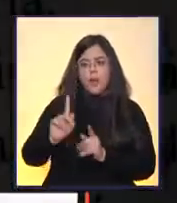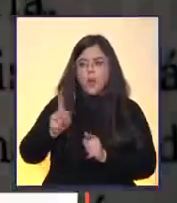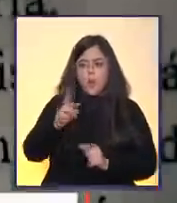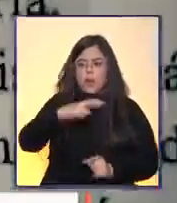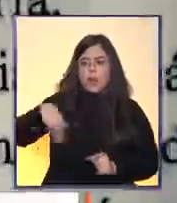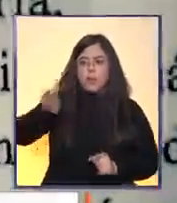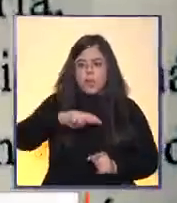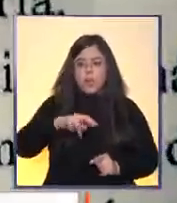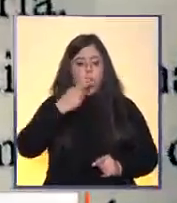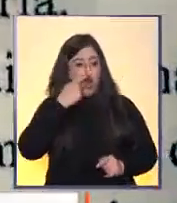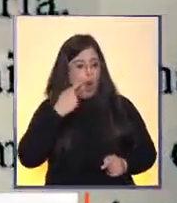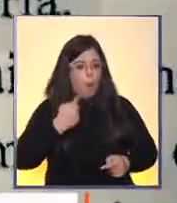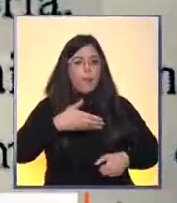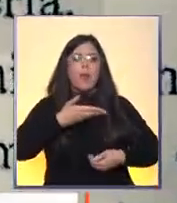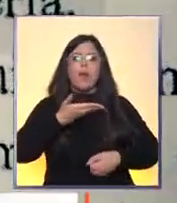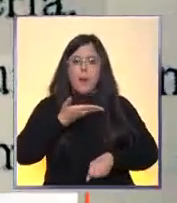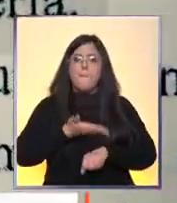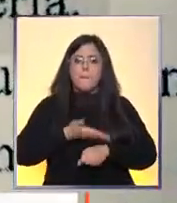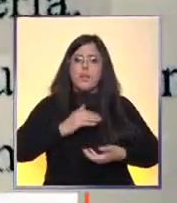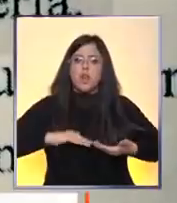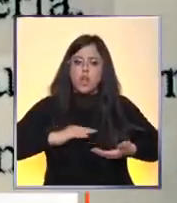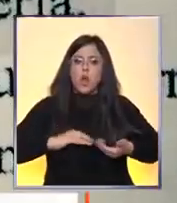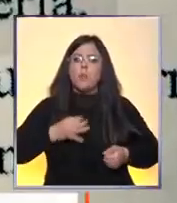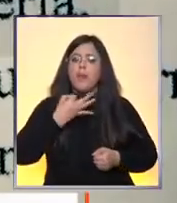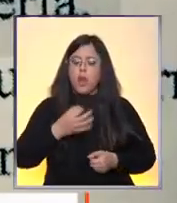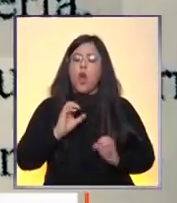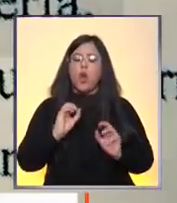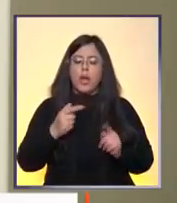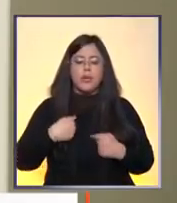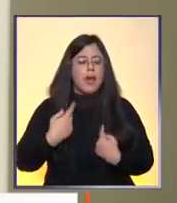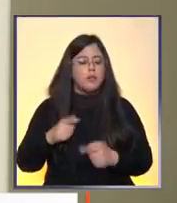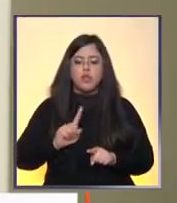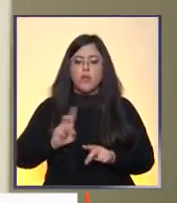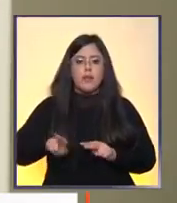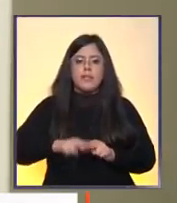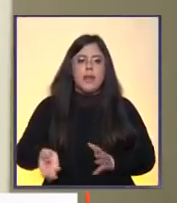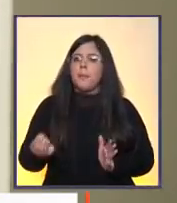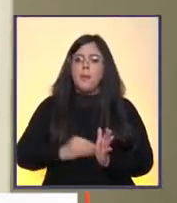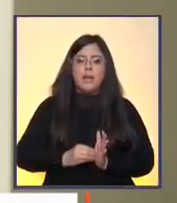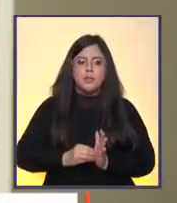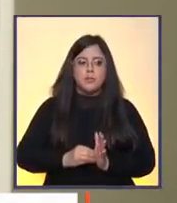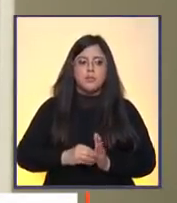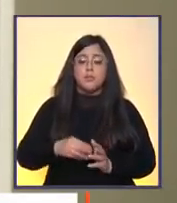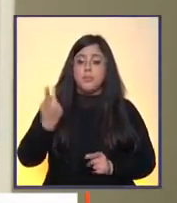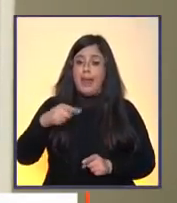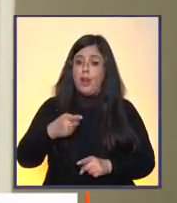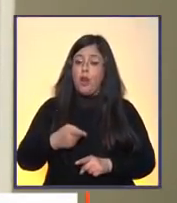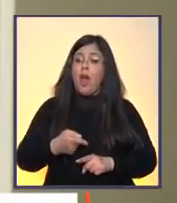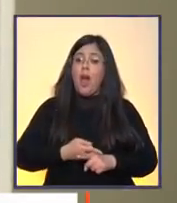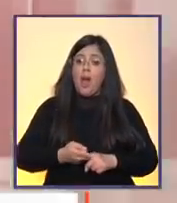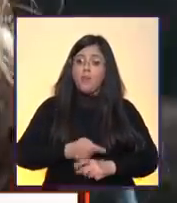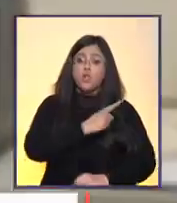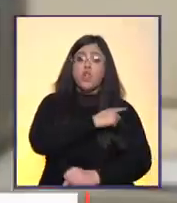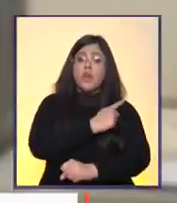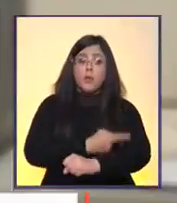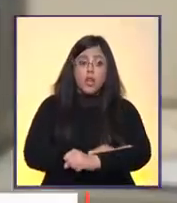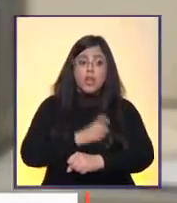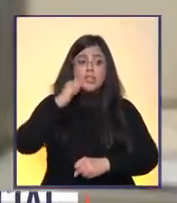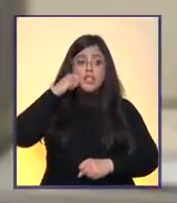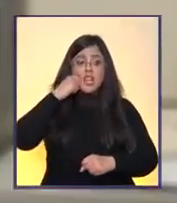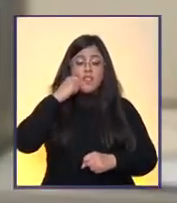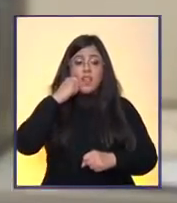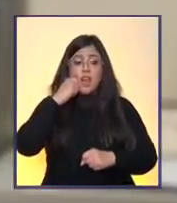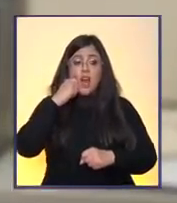pidió disculpas y señaló que así sería. El abuso de poder es quitarte control.